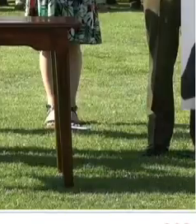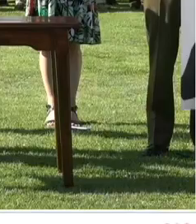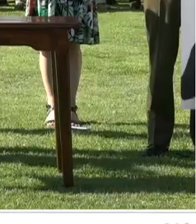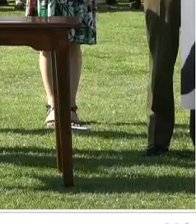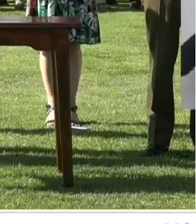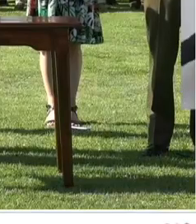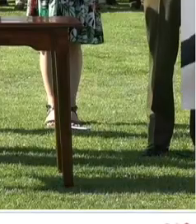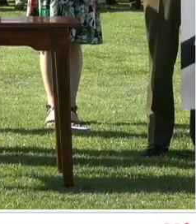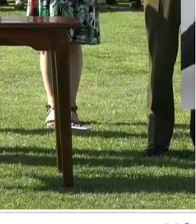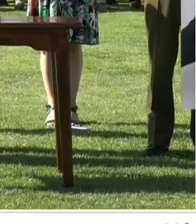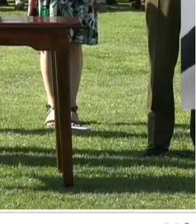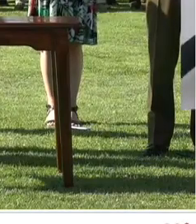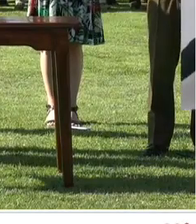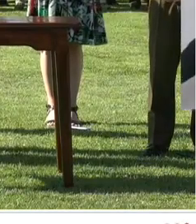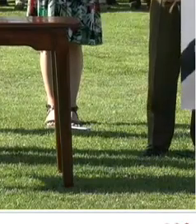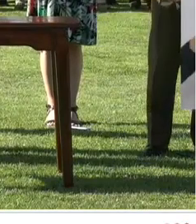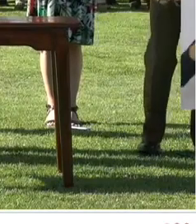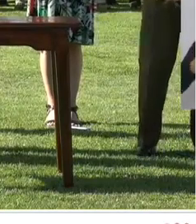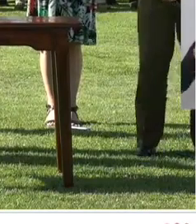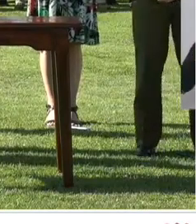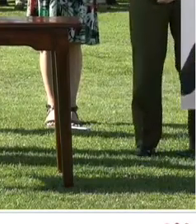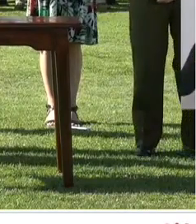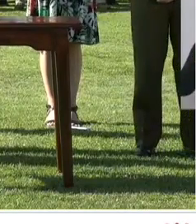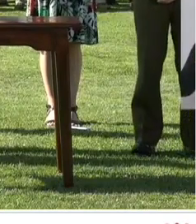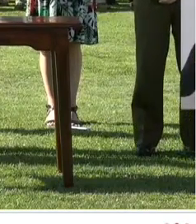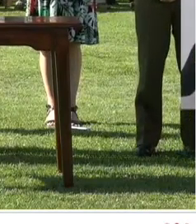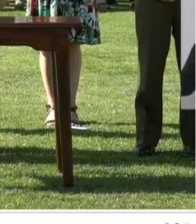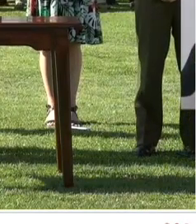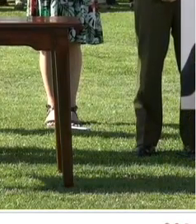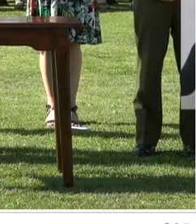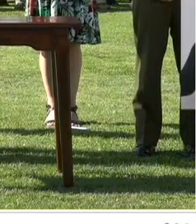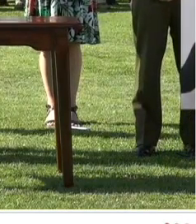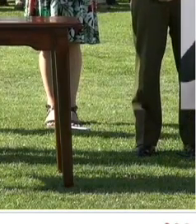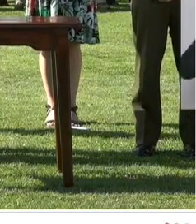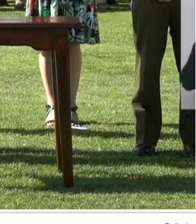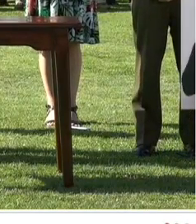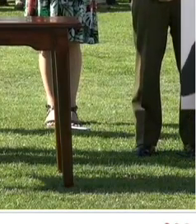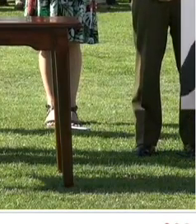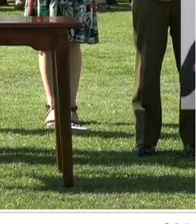con la información y las actividades del presidente de la República. Muchas gracias, Andrea. Que tengas un excelente día. Nos vemos.